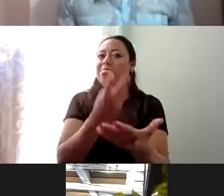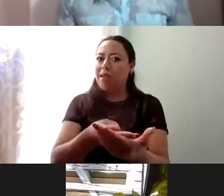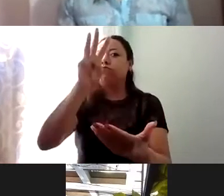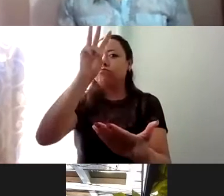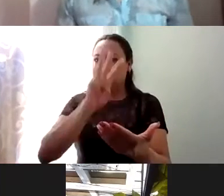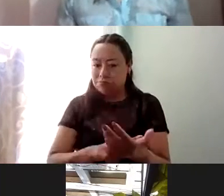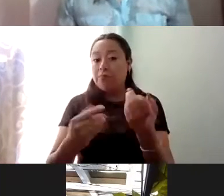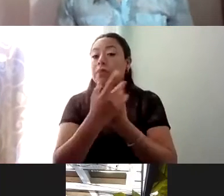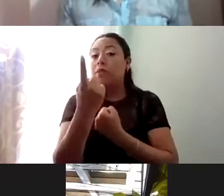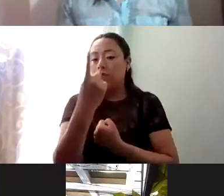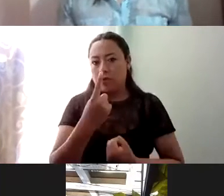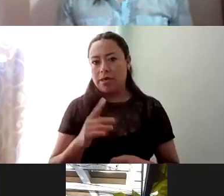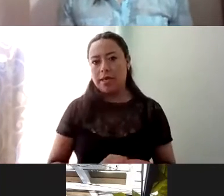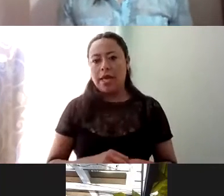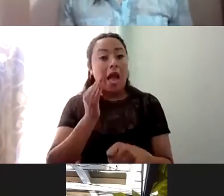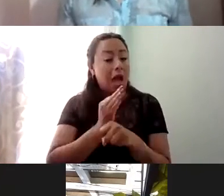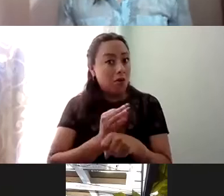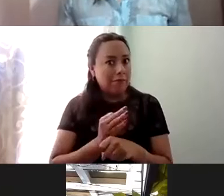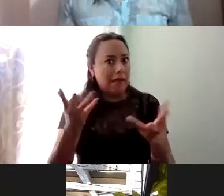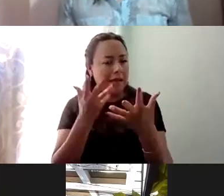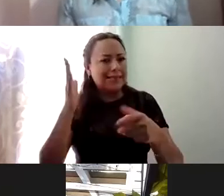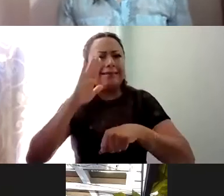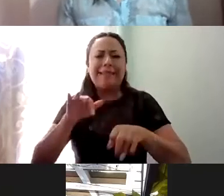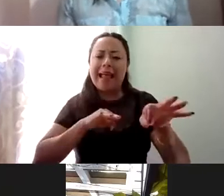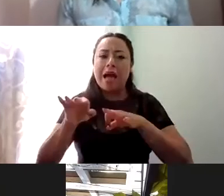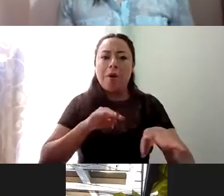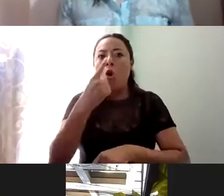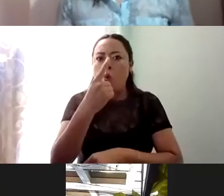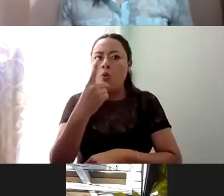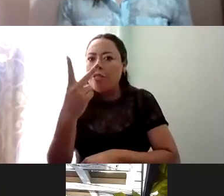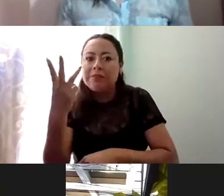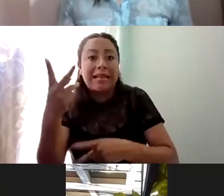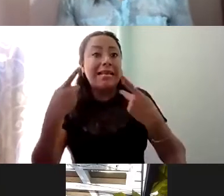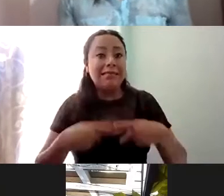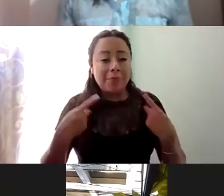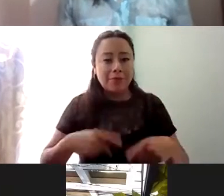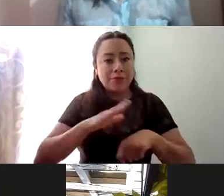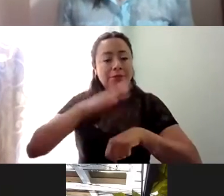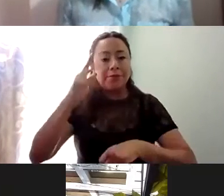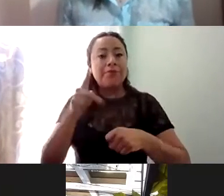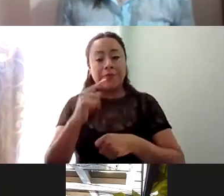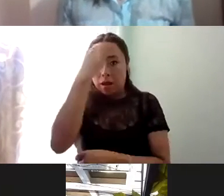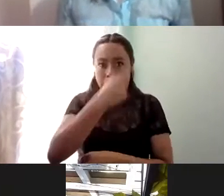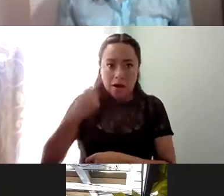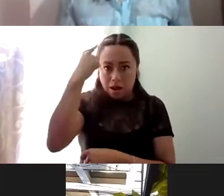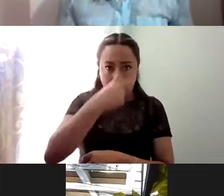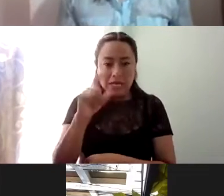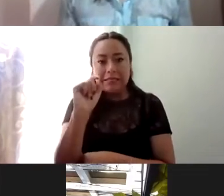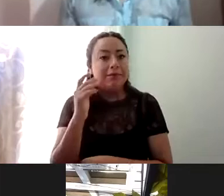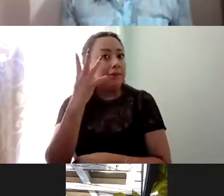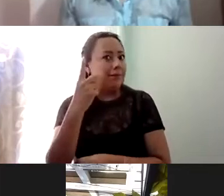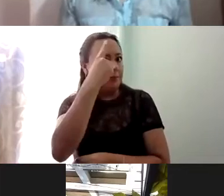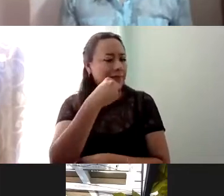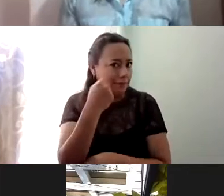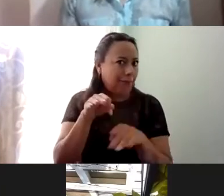el trabajo de más de una persona, pero además tiene unos horarios de jornadas de 24 horas. Adicionalmente,